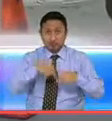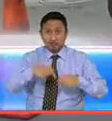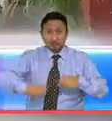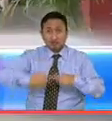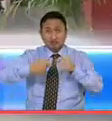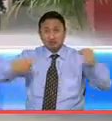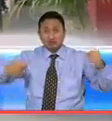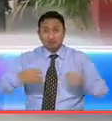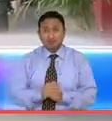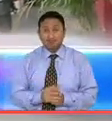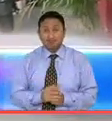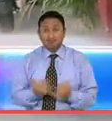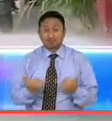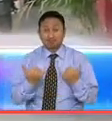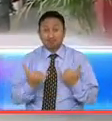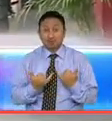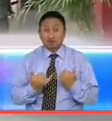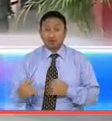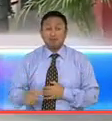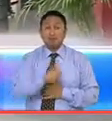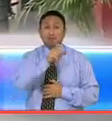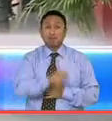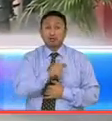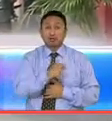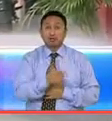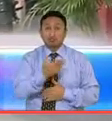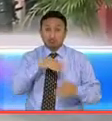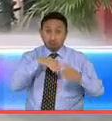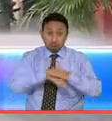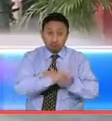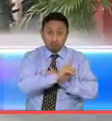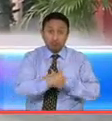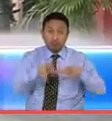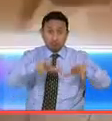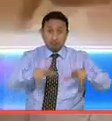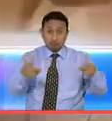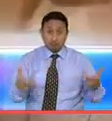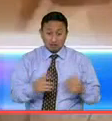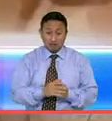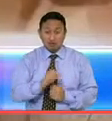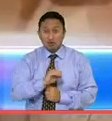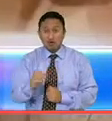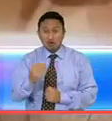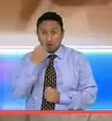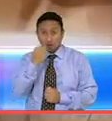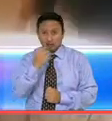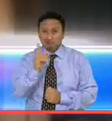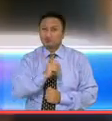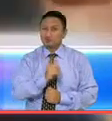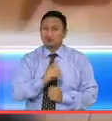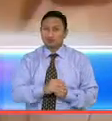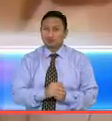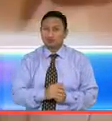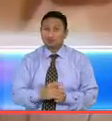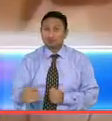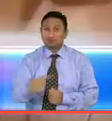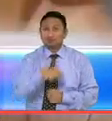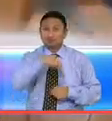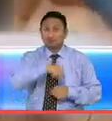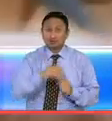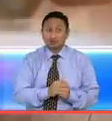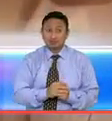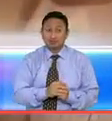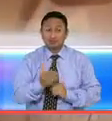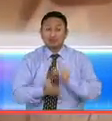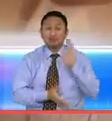blancas. En esta oportunidad, los sujetos no ingresaron en busca de una parrillada o una deliciosa menestra. Al parecer salieron, entre